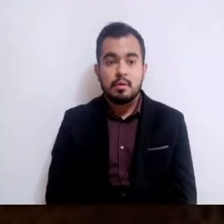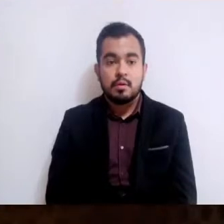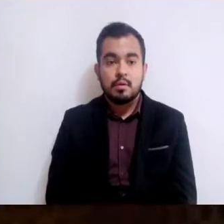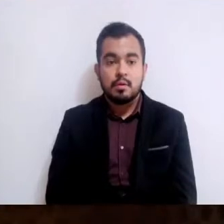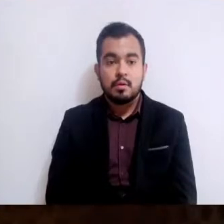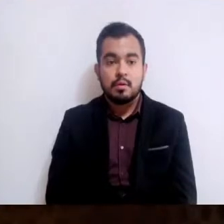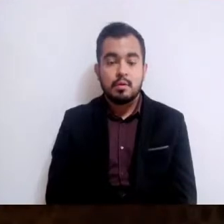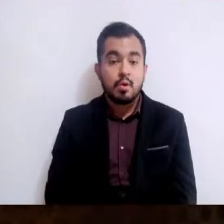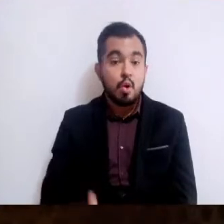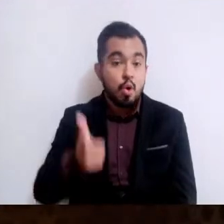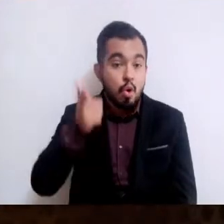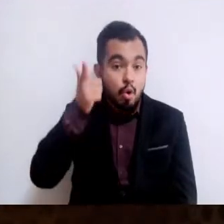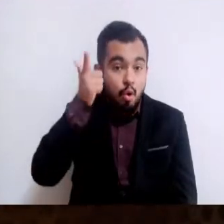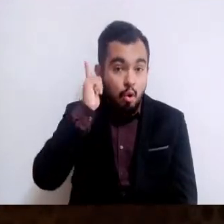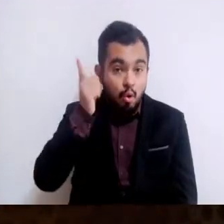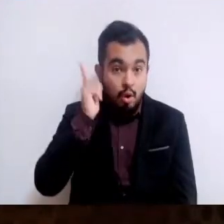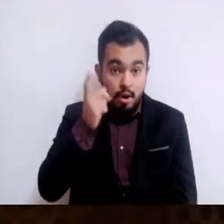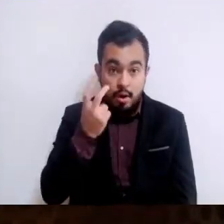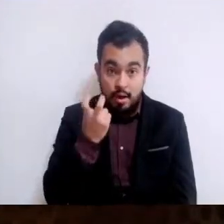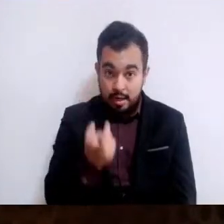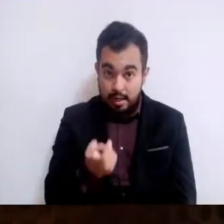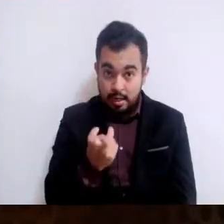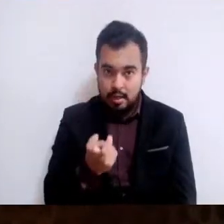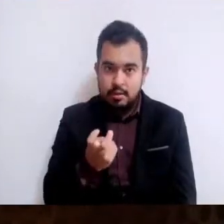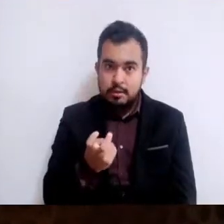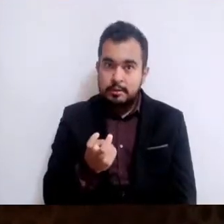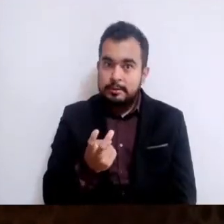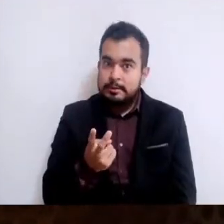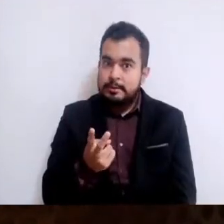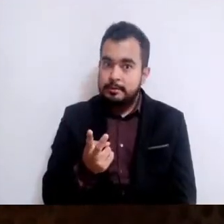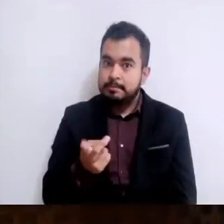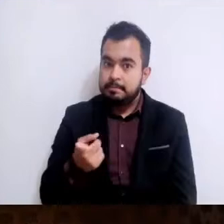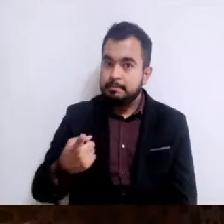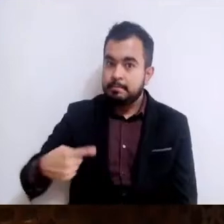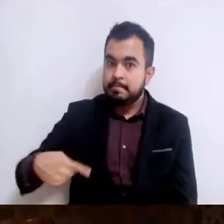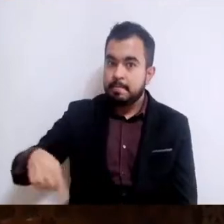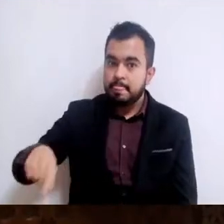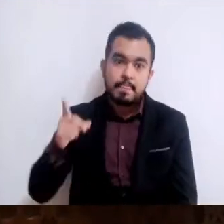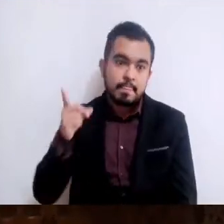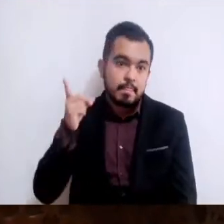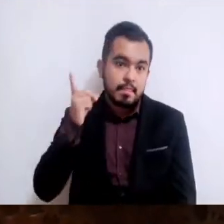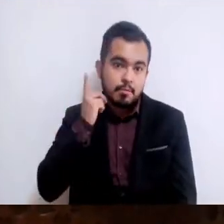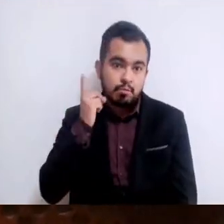Espero que este punto pueda llamar un poquito la atención de mis compañeros.